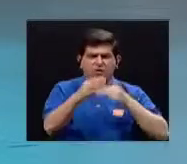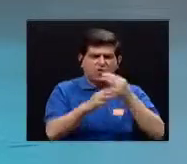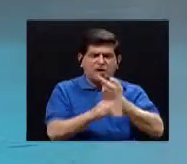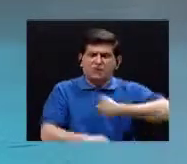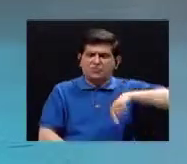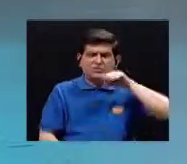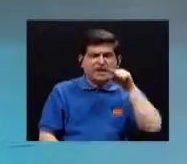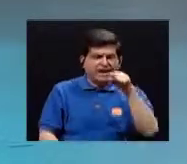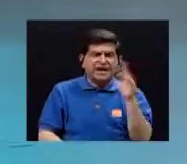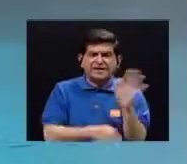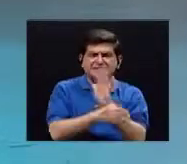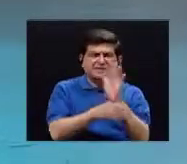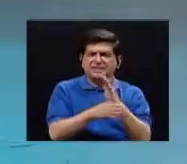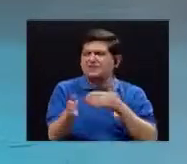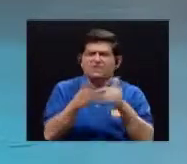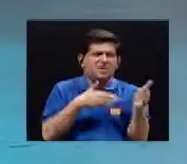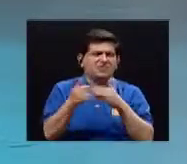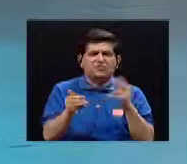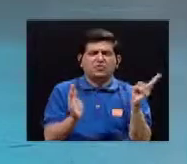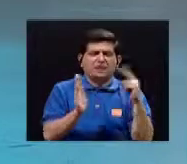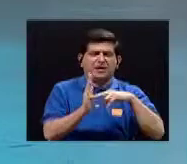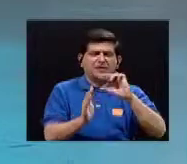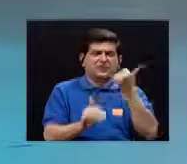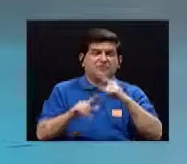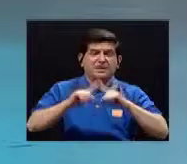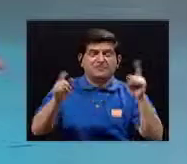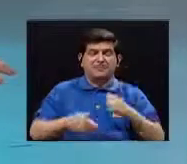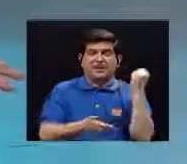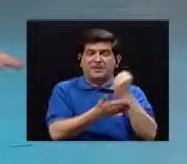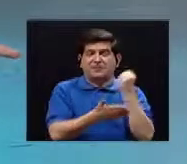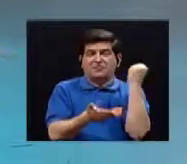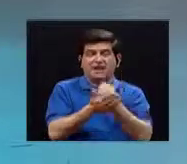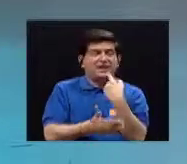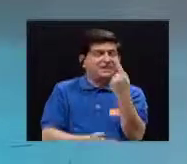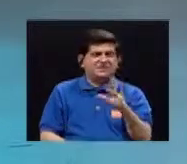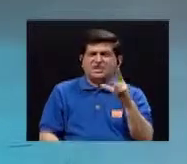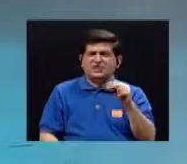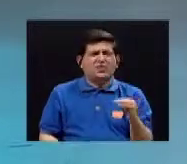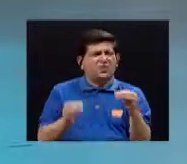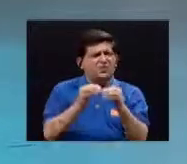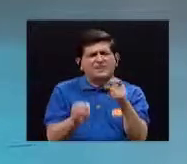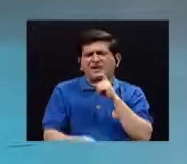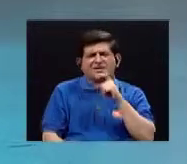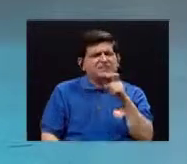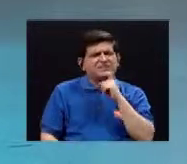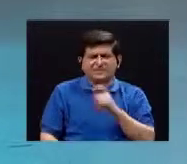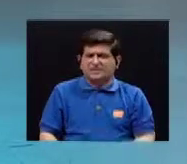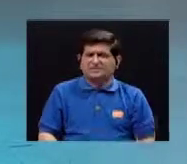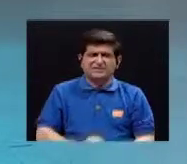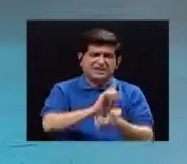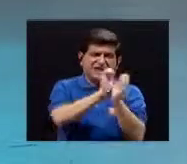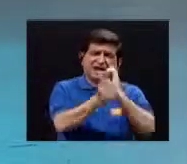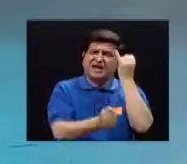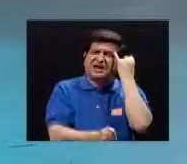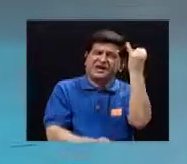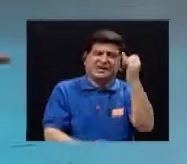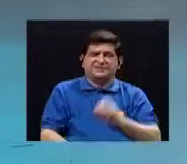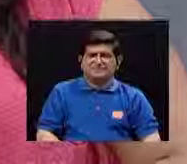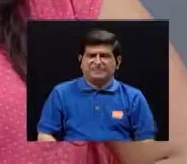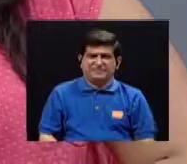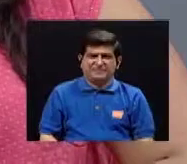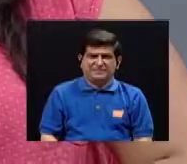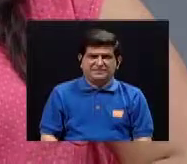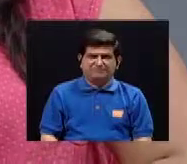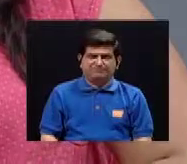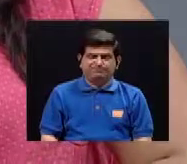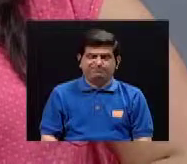mundial de nosotros sea esta película esto hace no importa en 2010 pero las marcas ya no es que es muy difícil y que ya hay que cambiar la idea hebrón